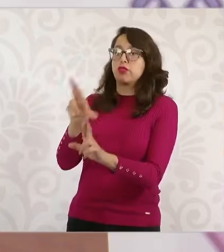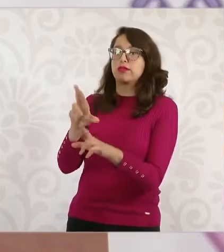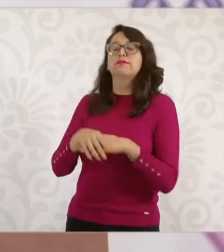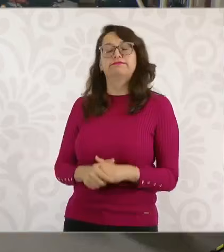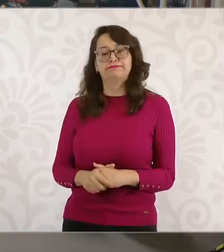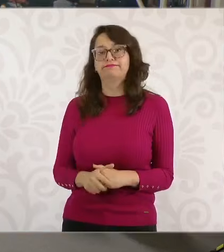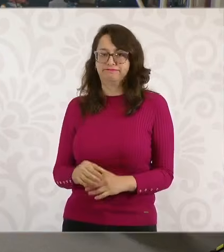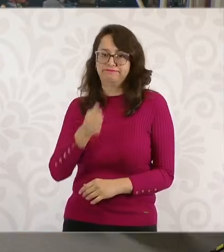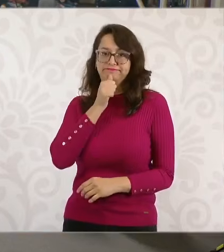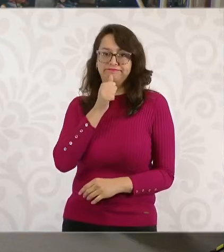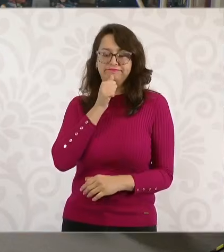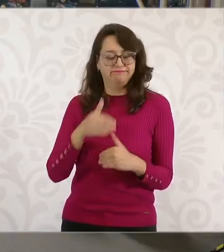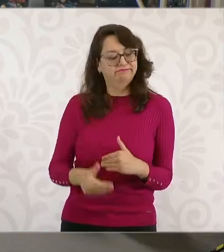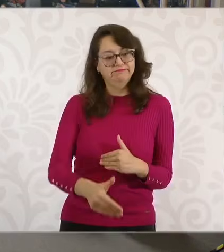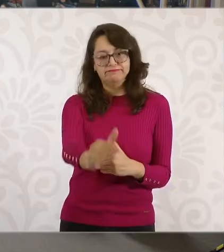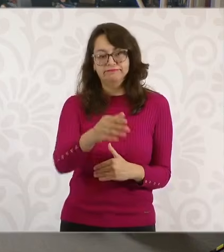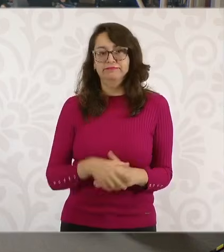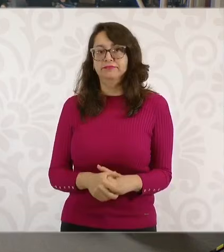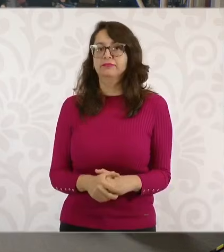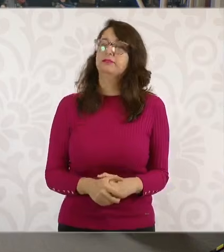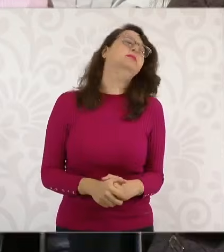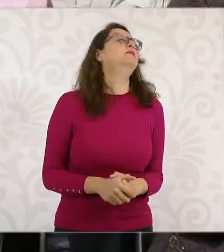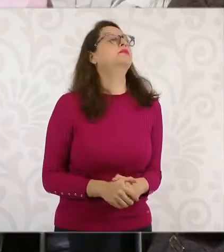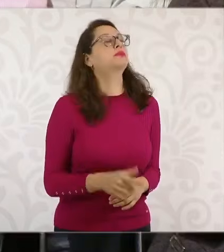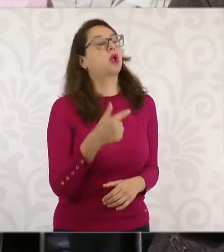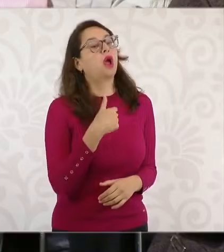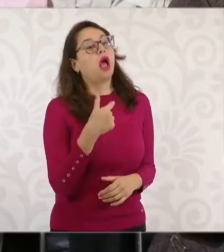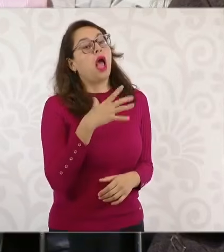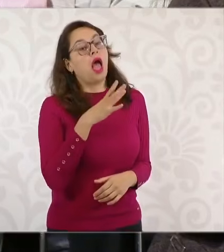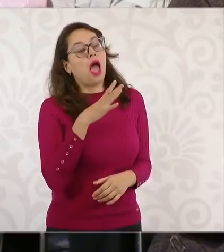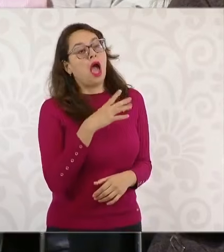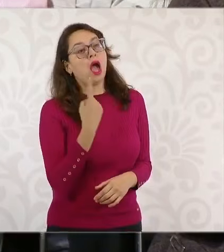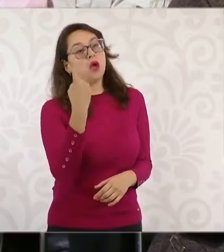bueno, me llegó una denuncia, Presidenta, acerca